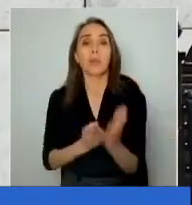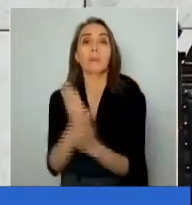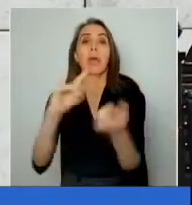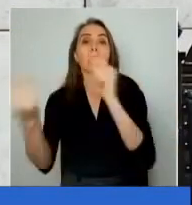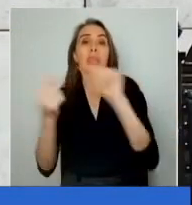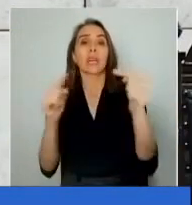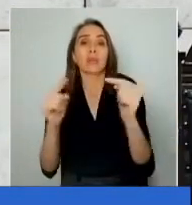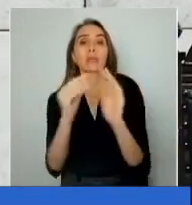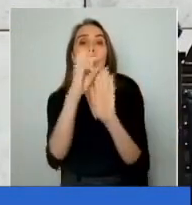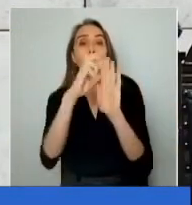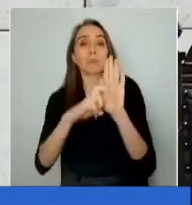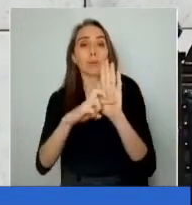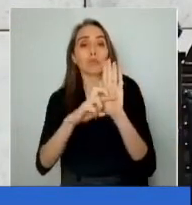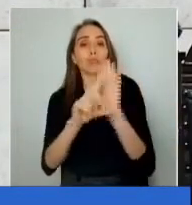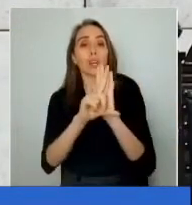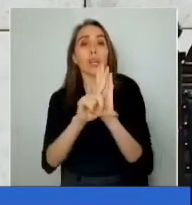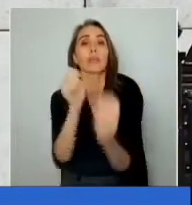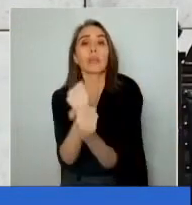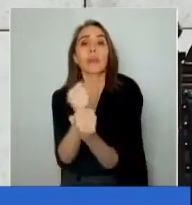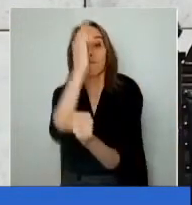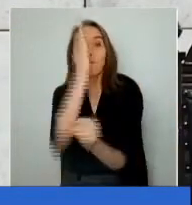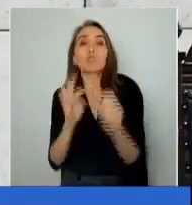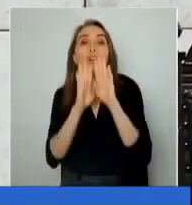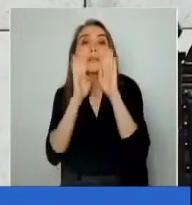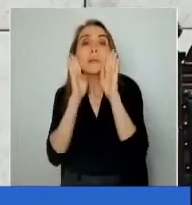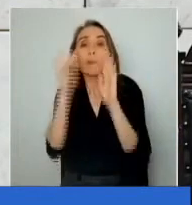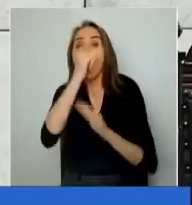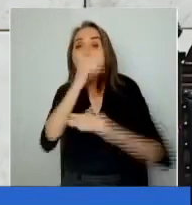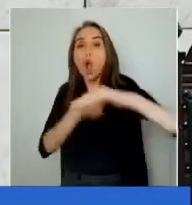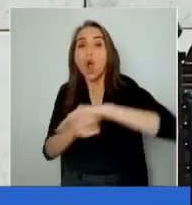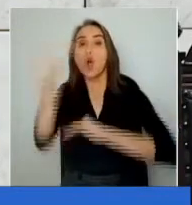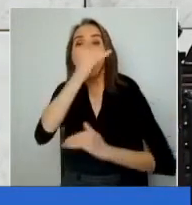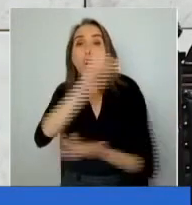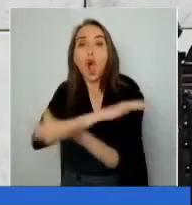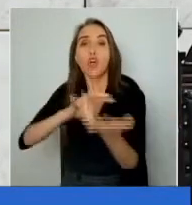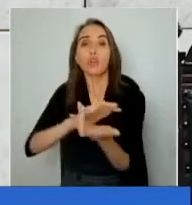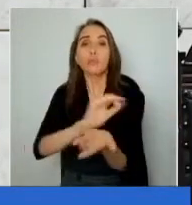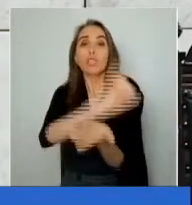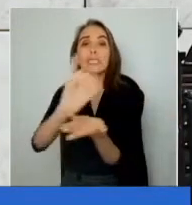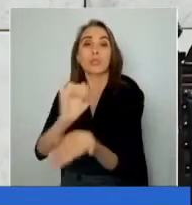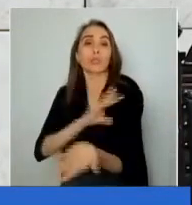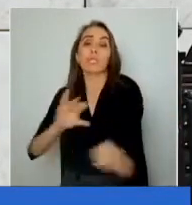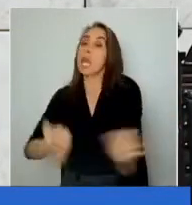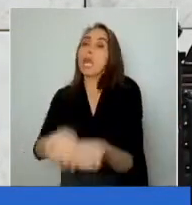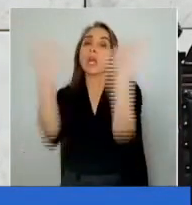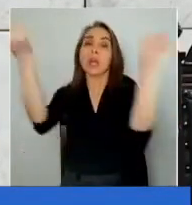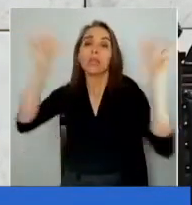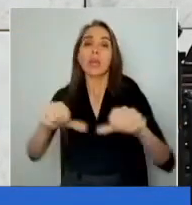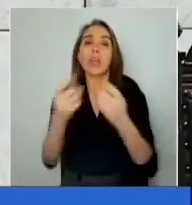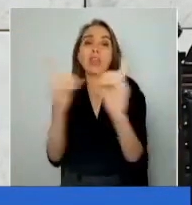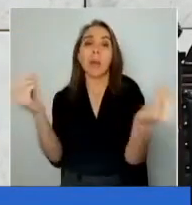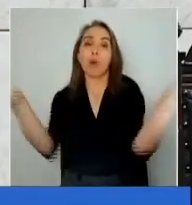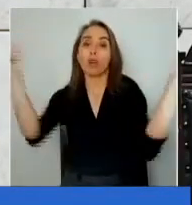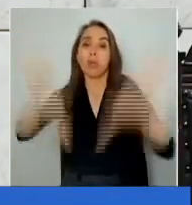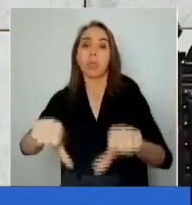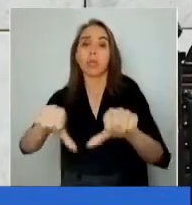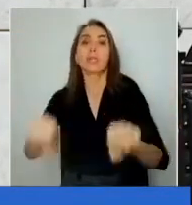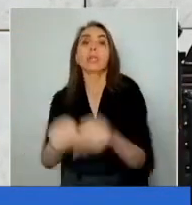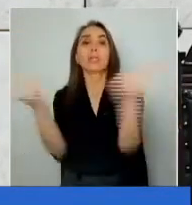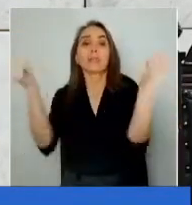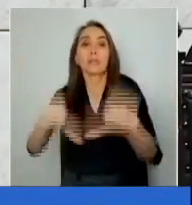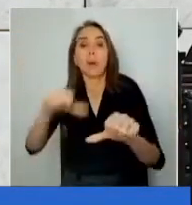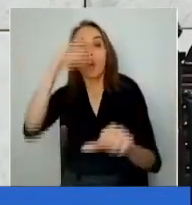agenda de probidad porque la corrupción destruye nuestras instituciones destruye la democracia destruye las confianzas